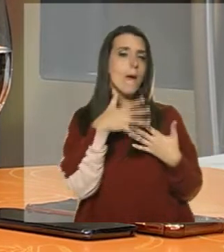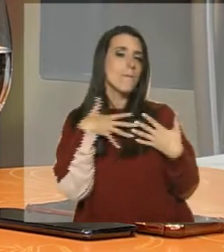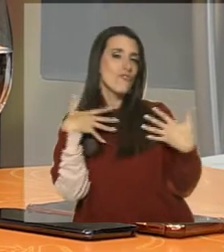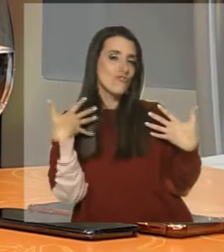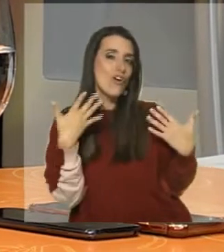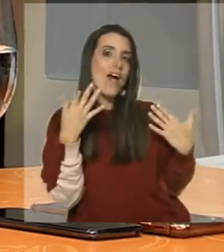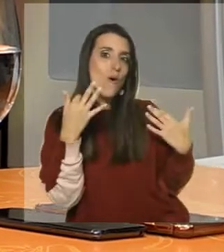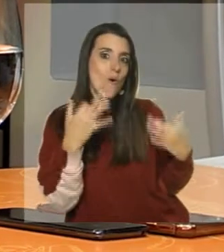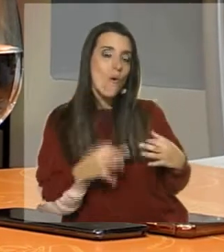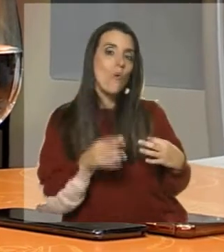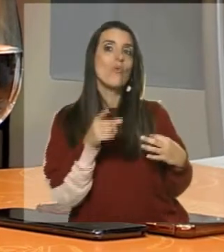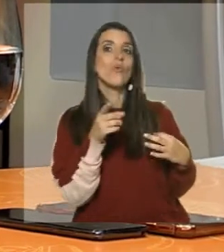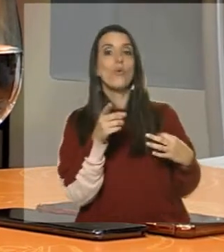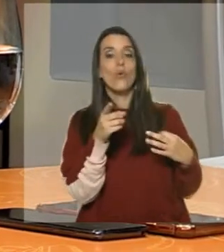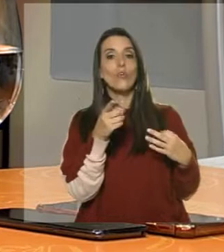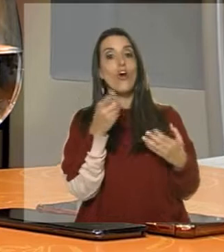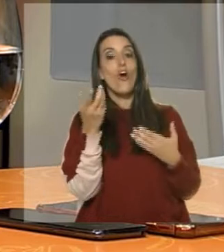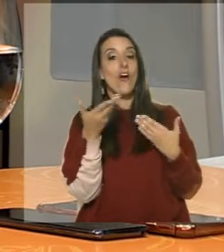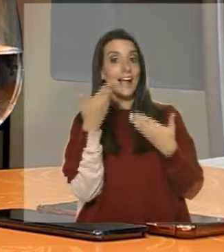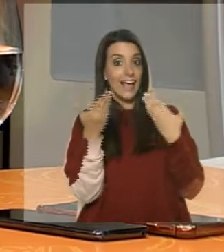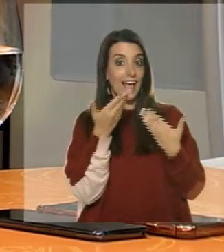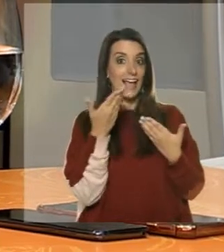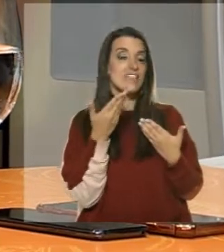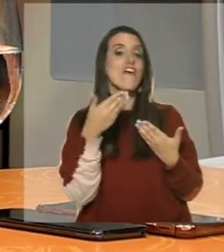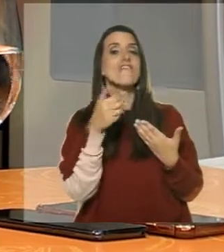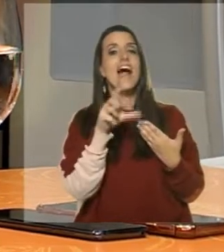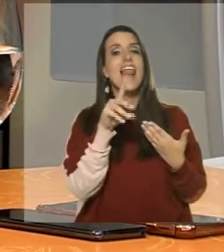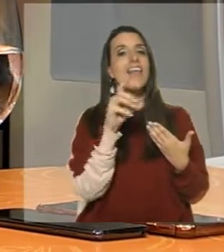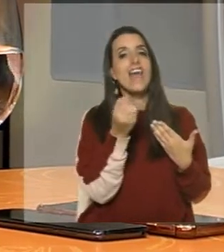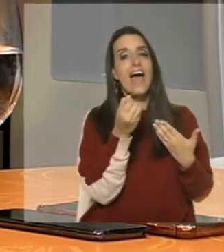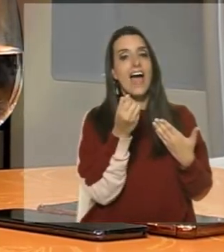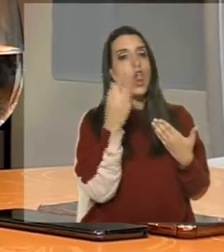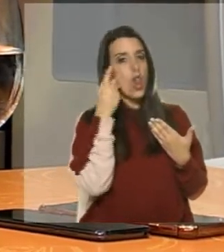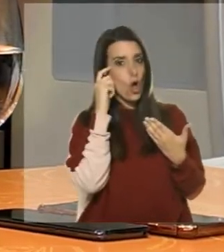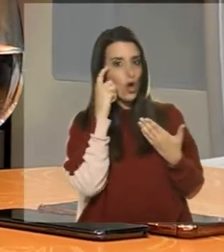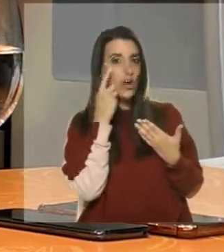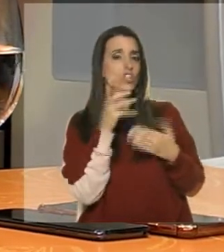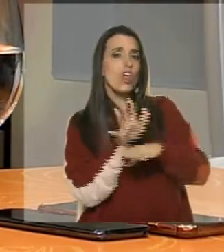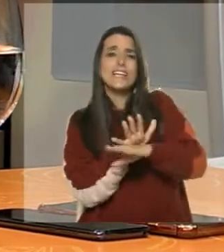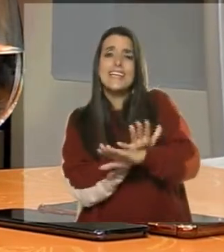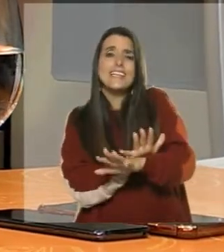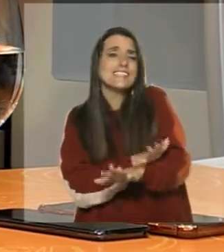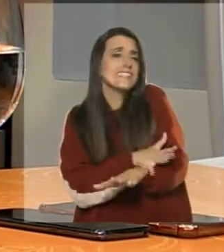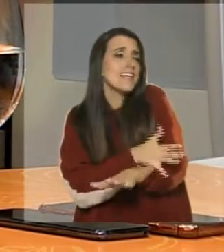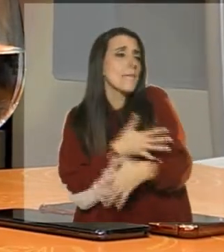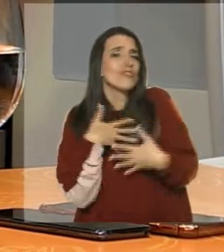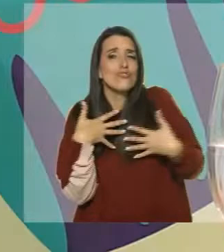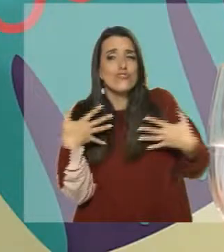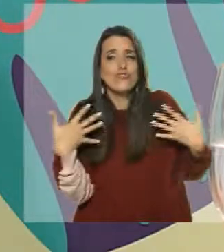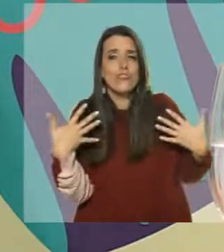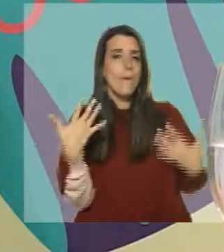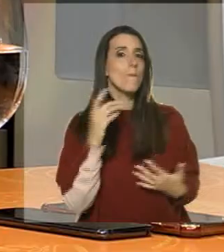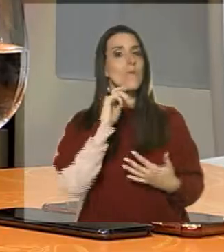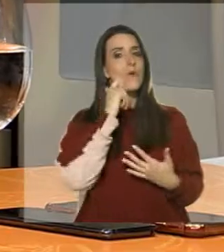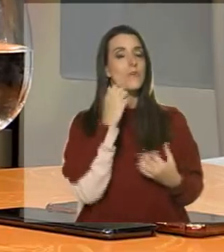escuchábamos con Balá para un Loco al inicio del programa y todo se nos ponía la piel de gallina. Che, qué lindo. Qué letra, por Dios.